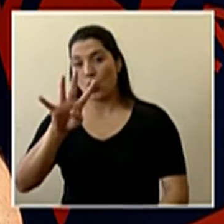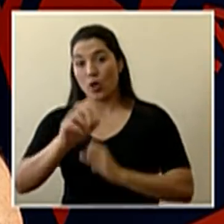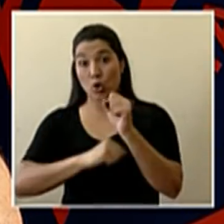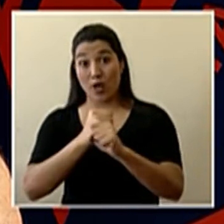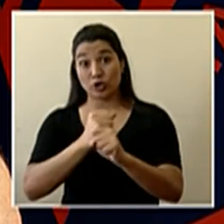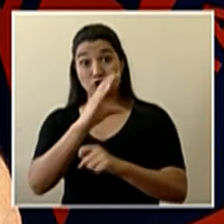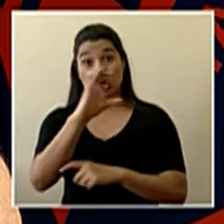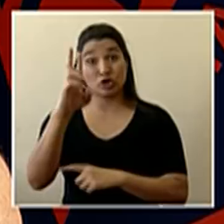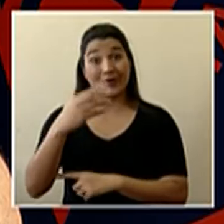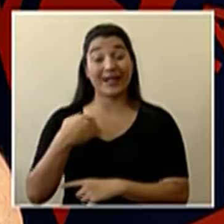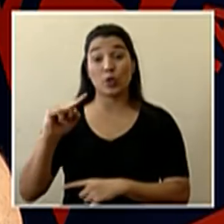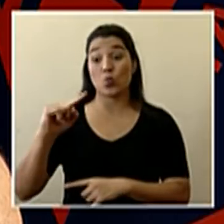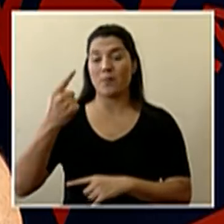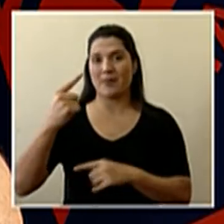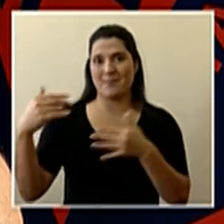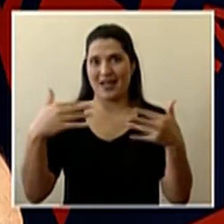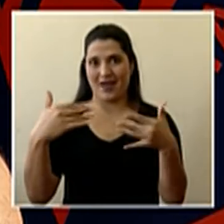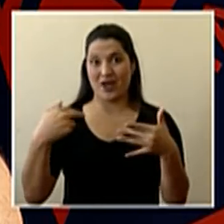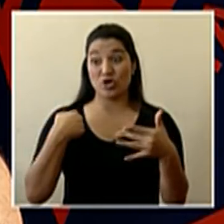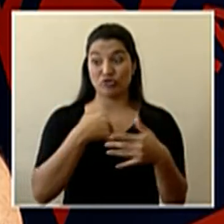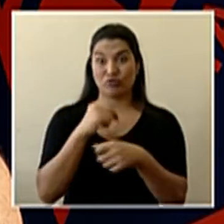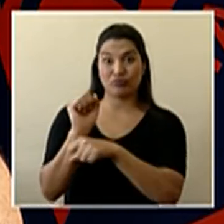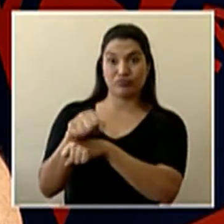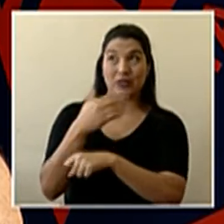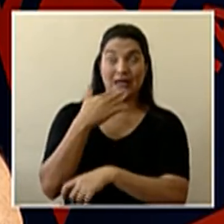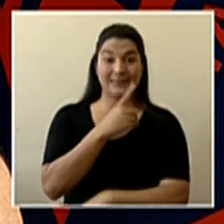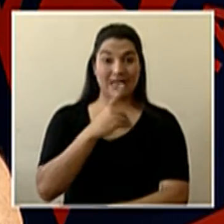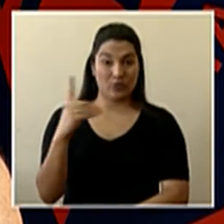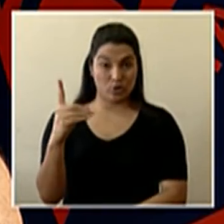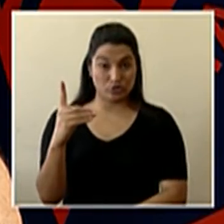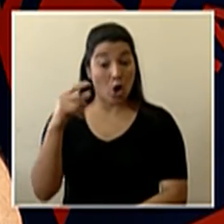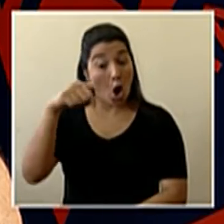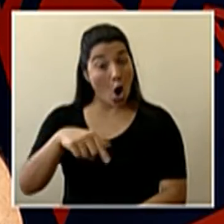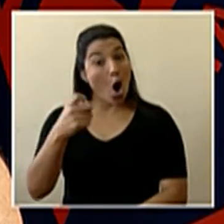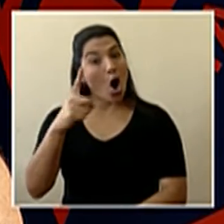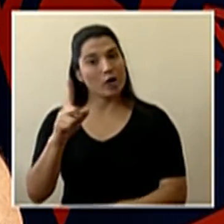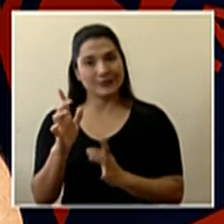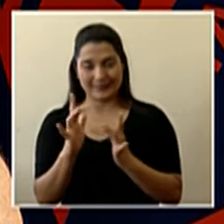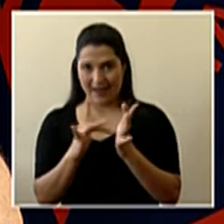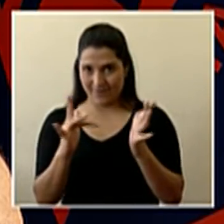guerra y salimos victoriosos, gracias a Dios. Hoy 11 de abril,